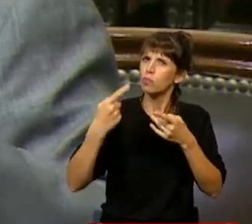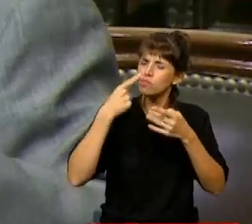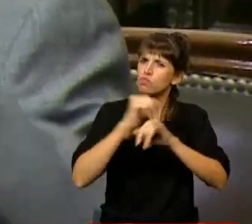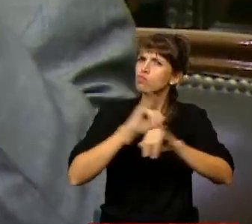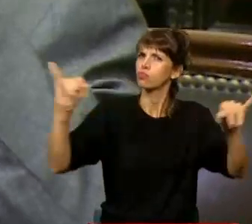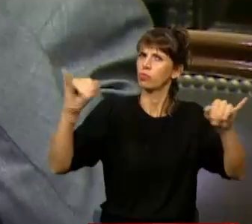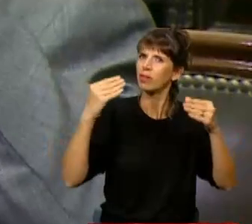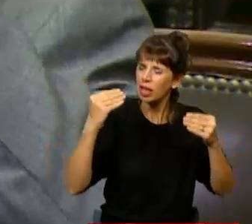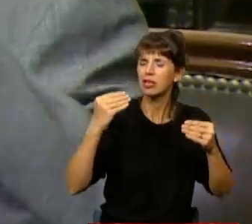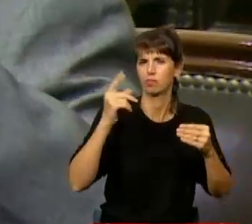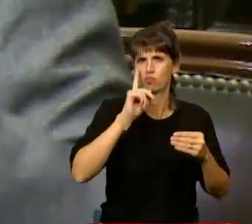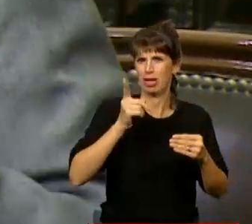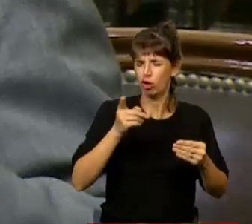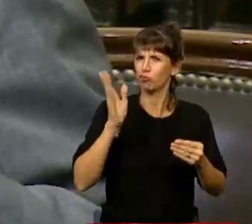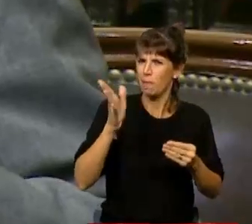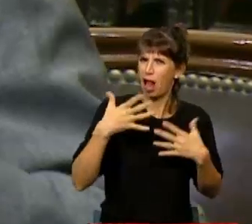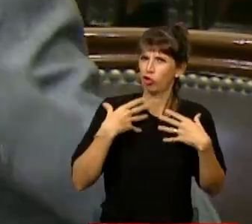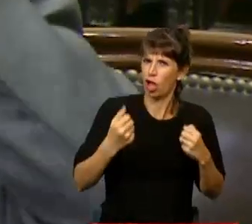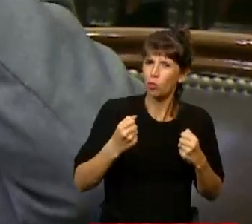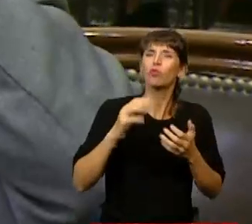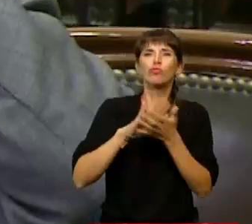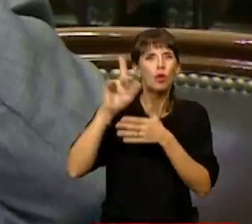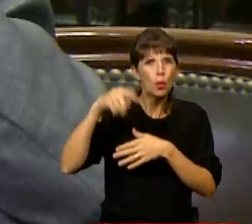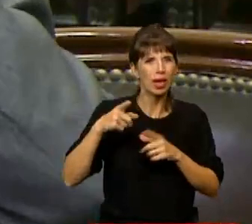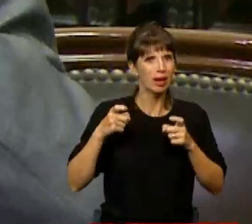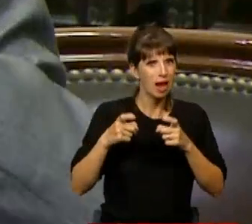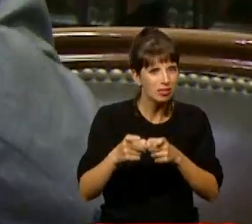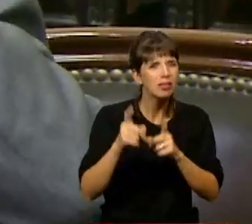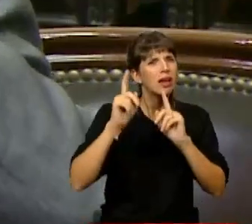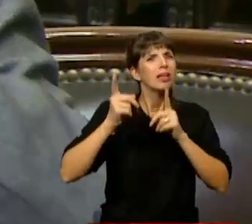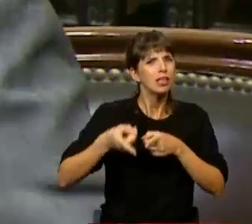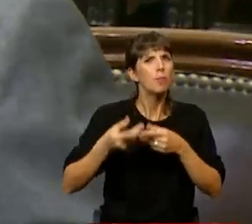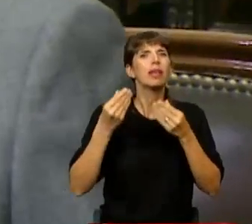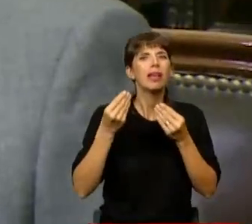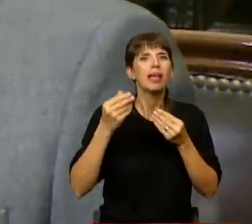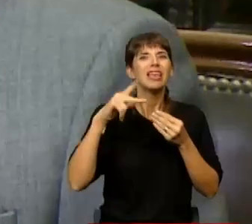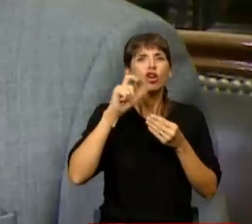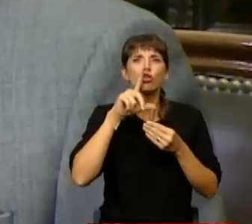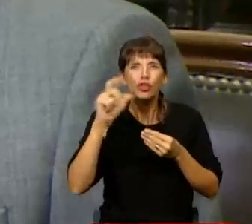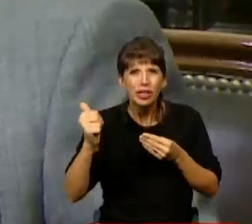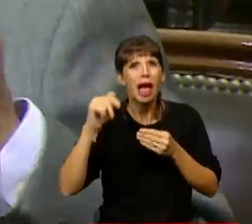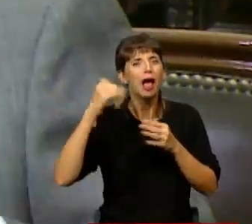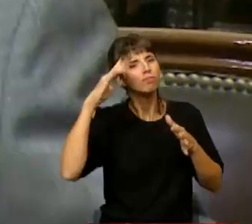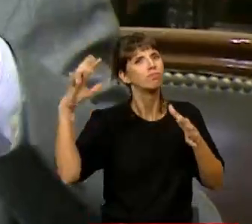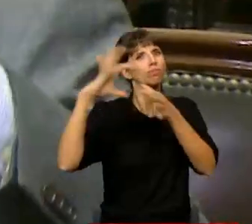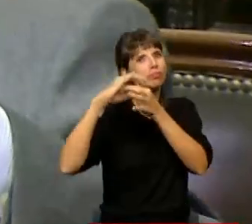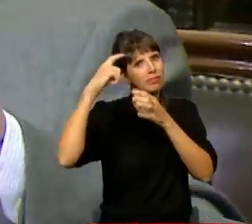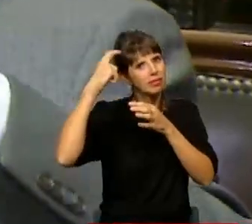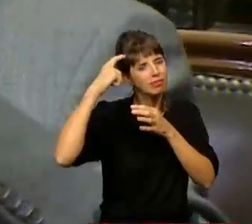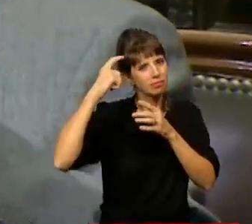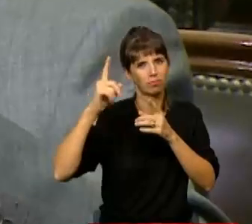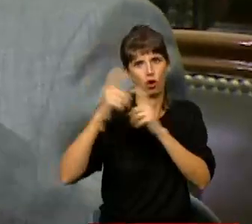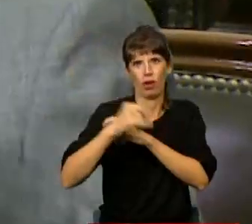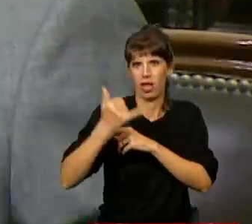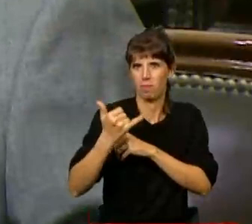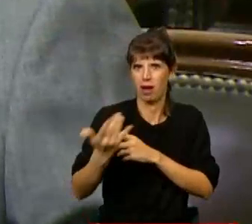que era dañino, no solo en función del problema cancerígeno, sino los problemas que causa la nicotina a nivel psíquico. Y es cierto que hoy nos decían